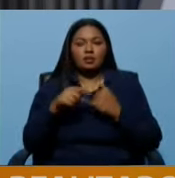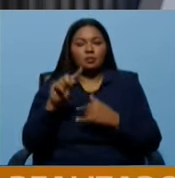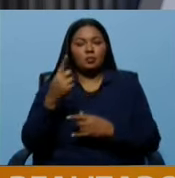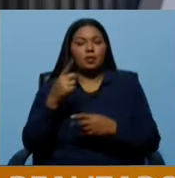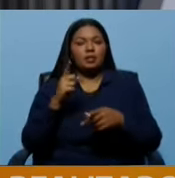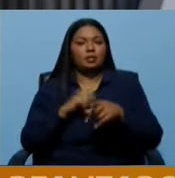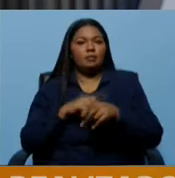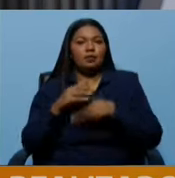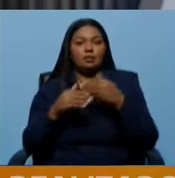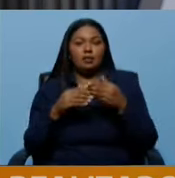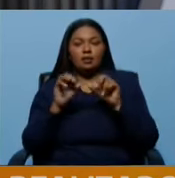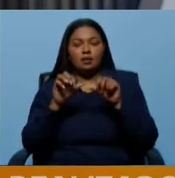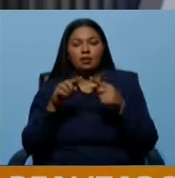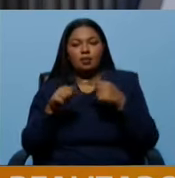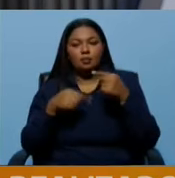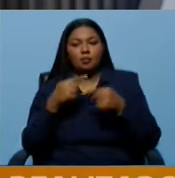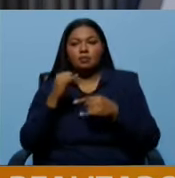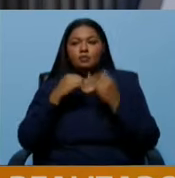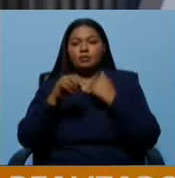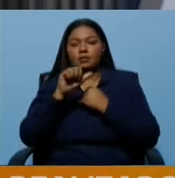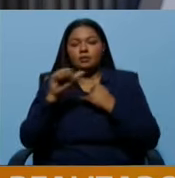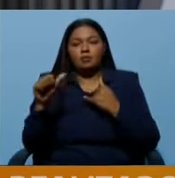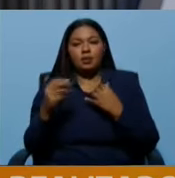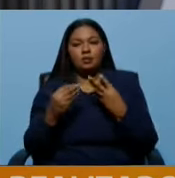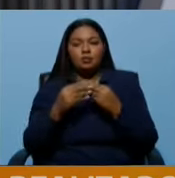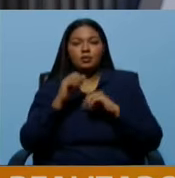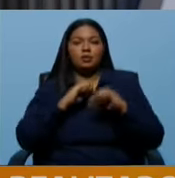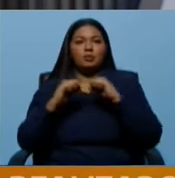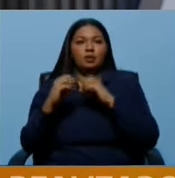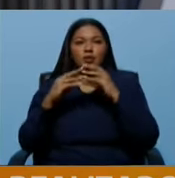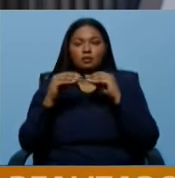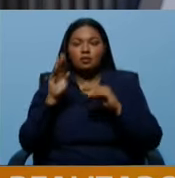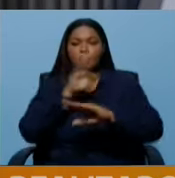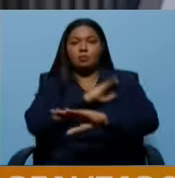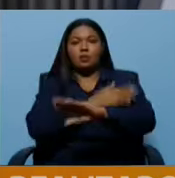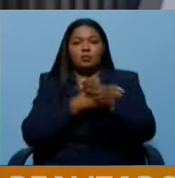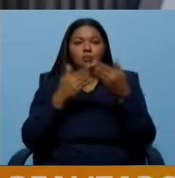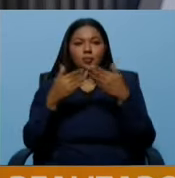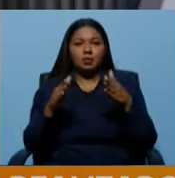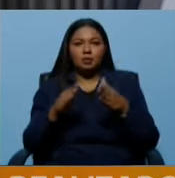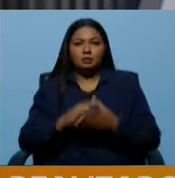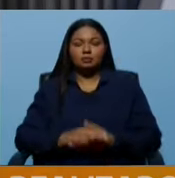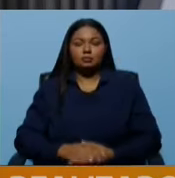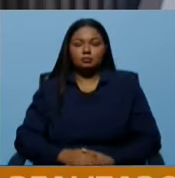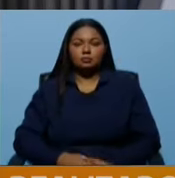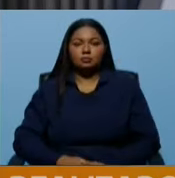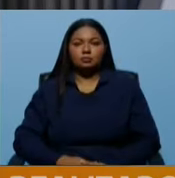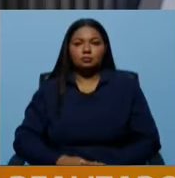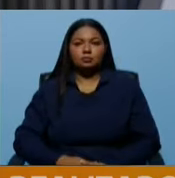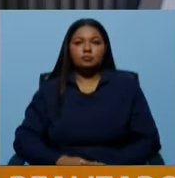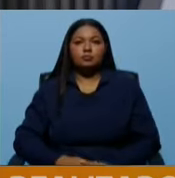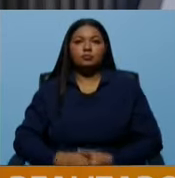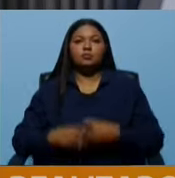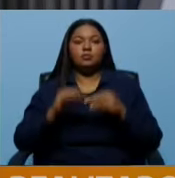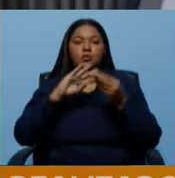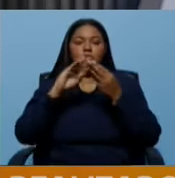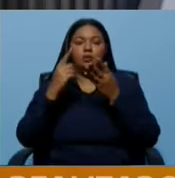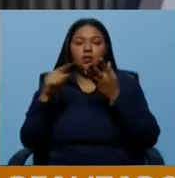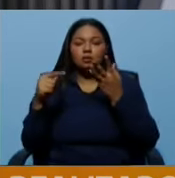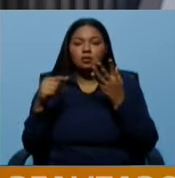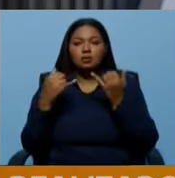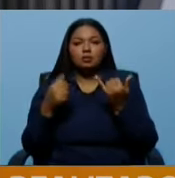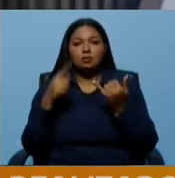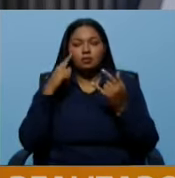etapa, precisamente el otro fin de semana, con el despliegue de todo el poder popular en todo lo que corresponde a los circuitos comunales y las comunas. No